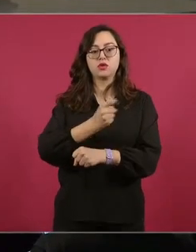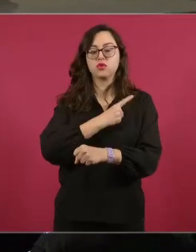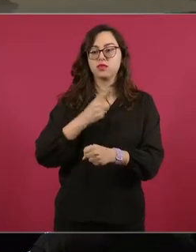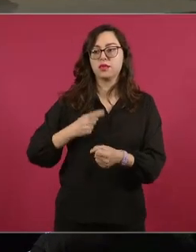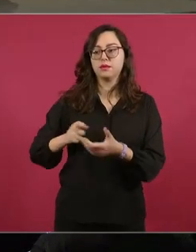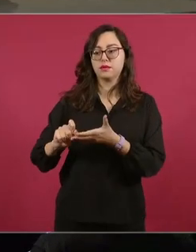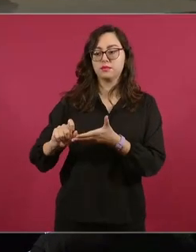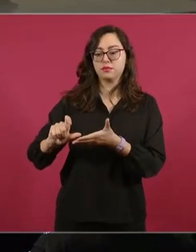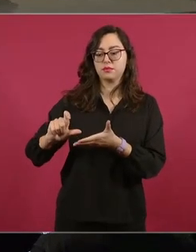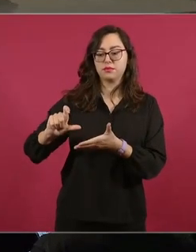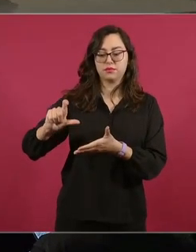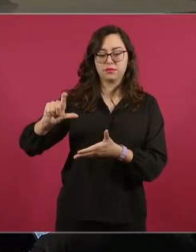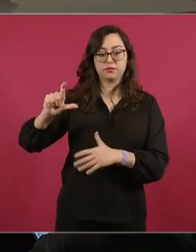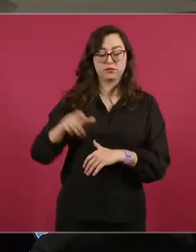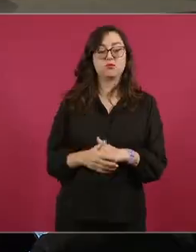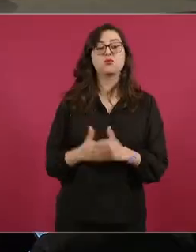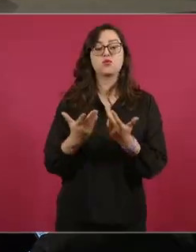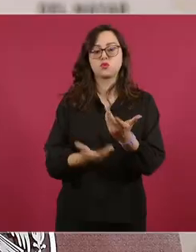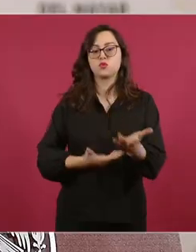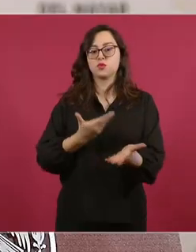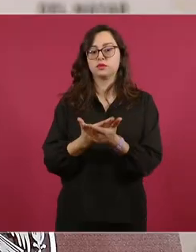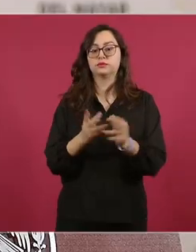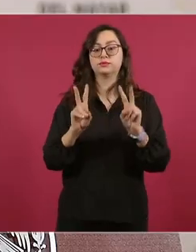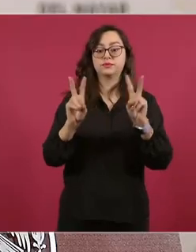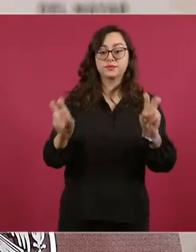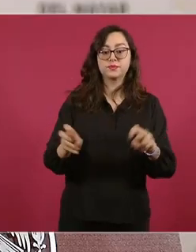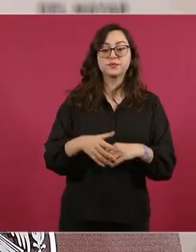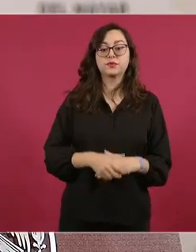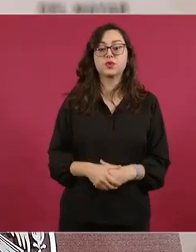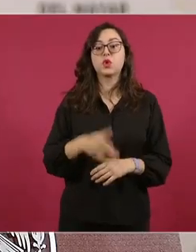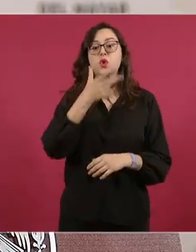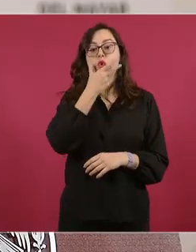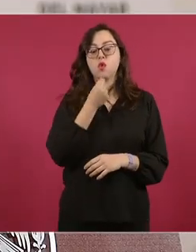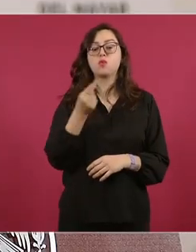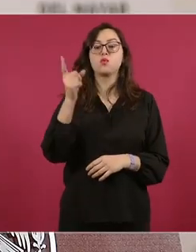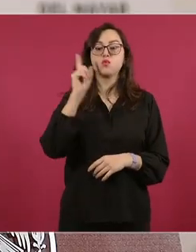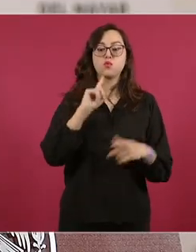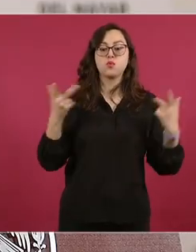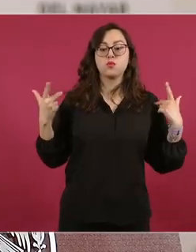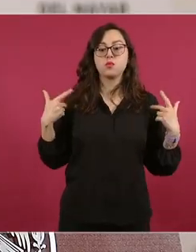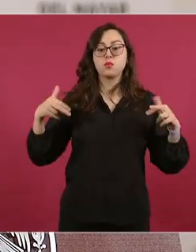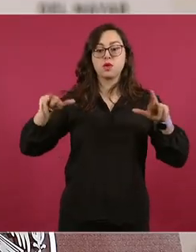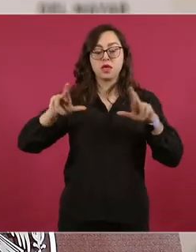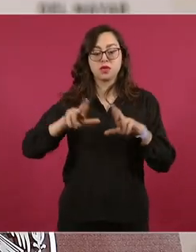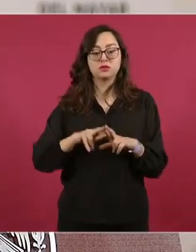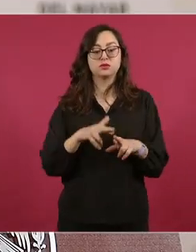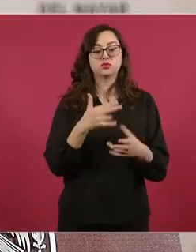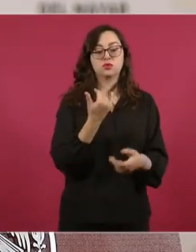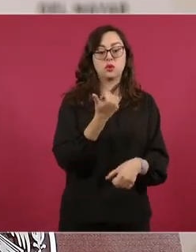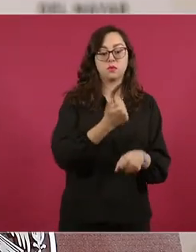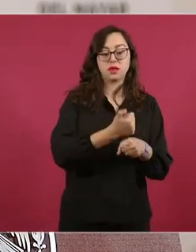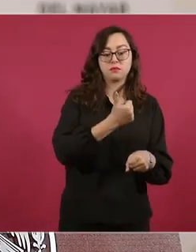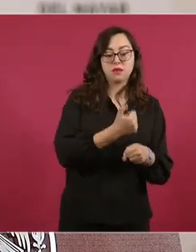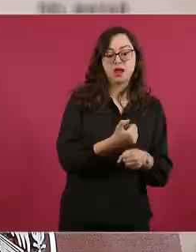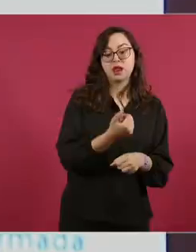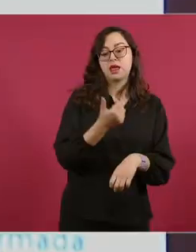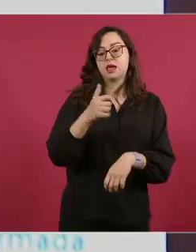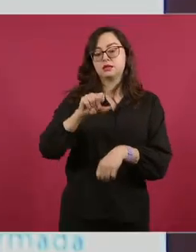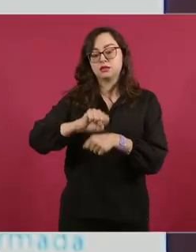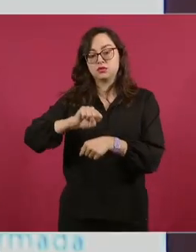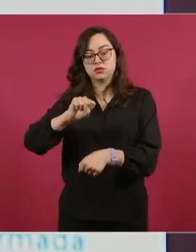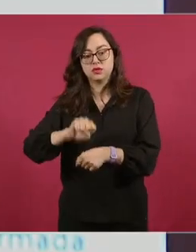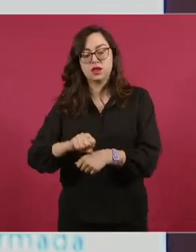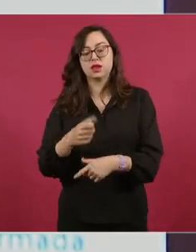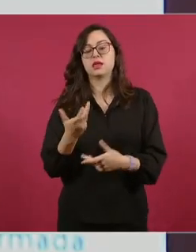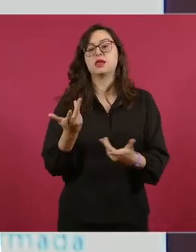la propuesta quedaría como sigue. Las maestras y maestros de nivel básico de tiempo completo, policías, guardias